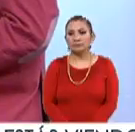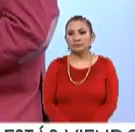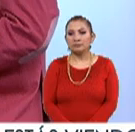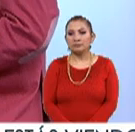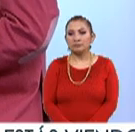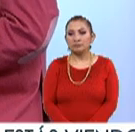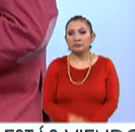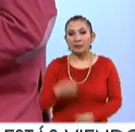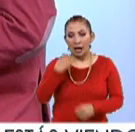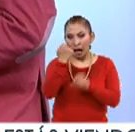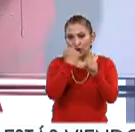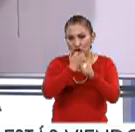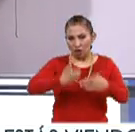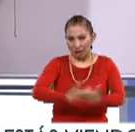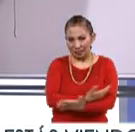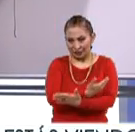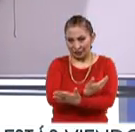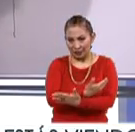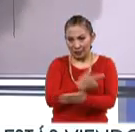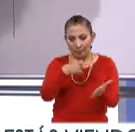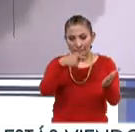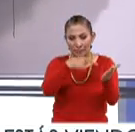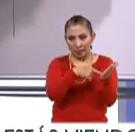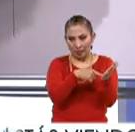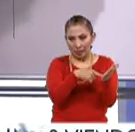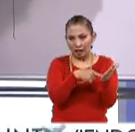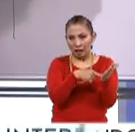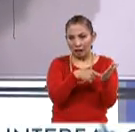mi año de nacimiento,